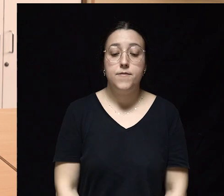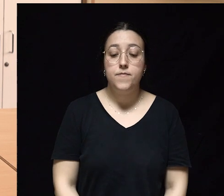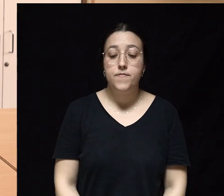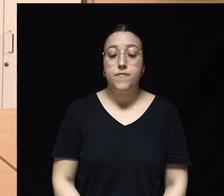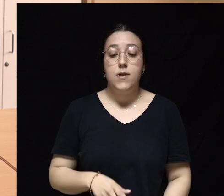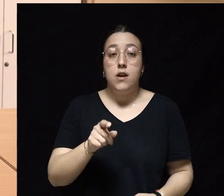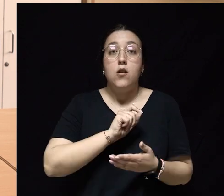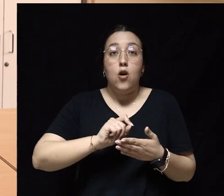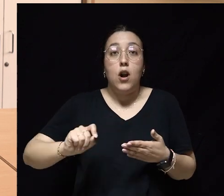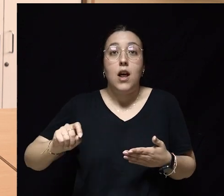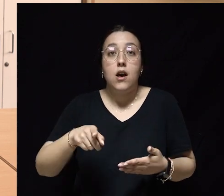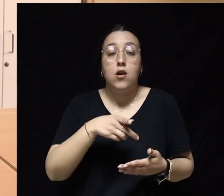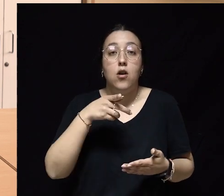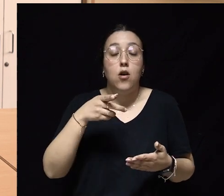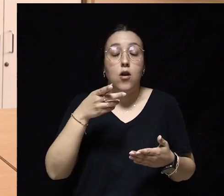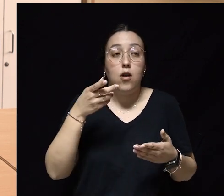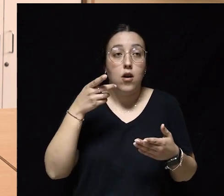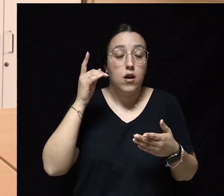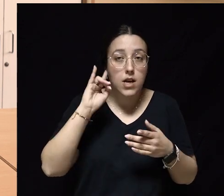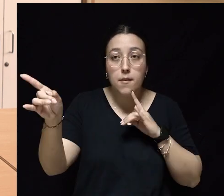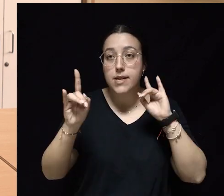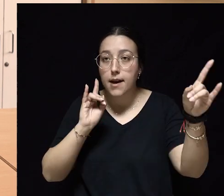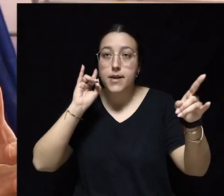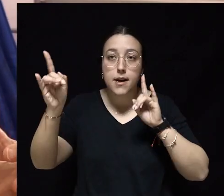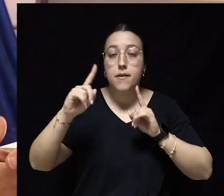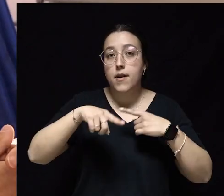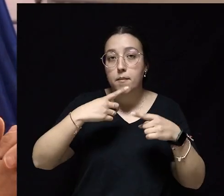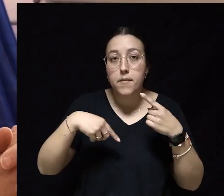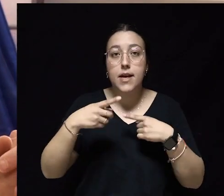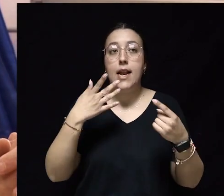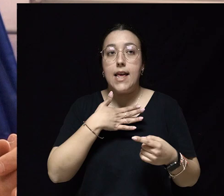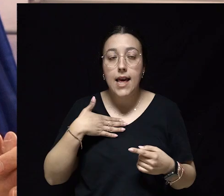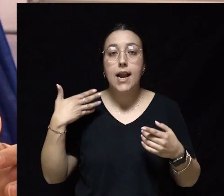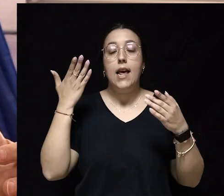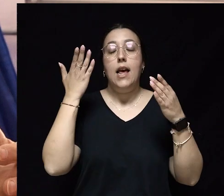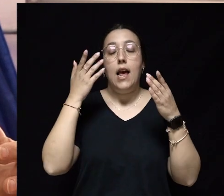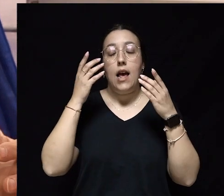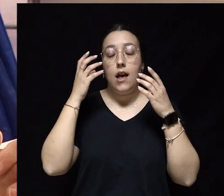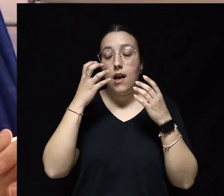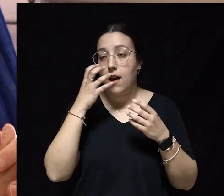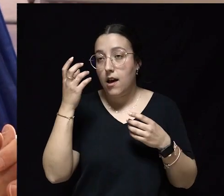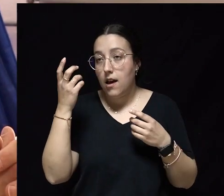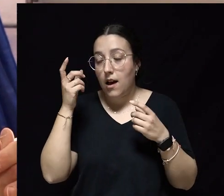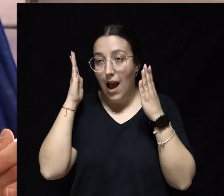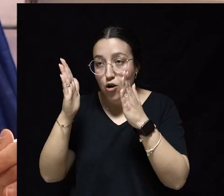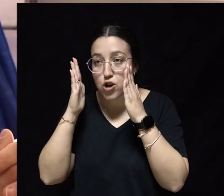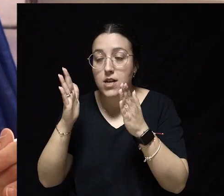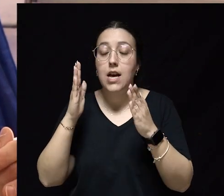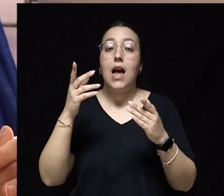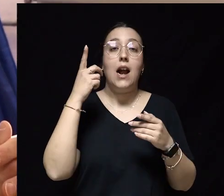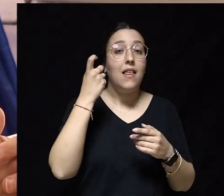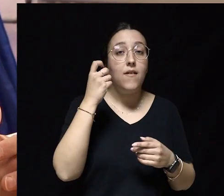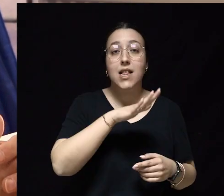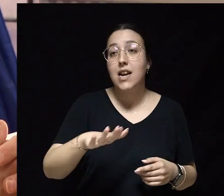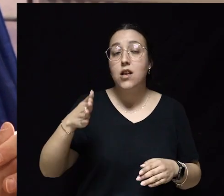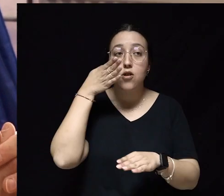54-55%, y por nuestra parte estamos poniendo toda la carne en el asador. Estamos haciendo